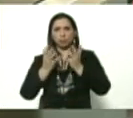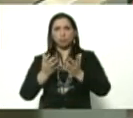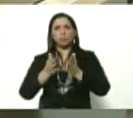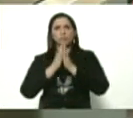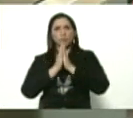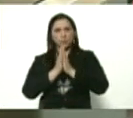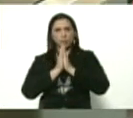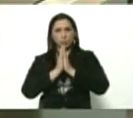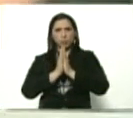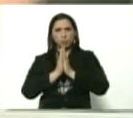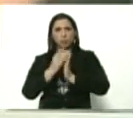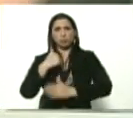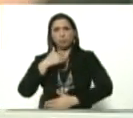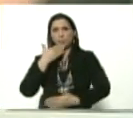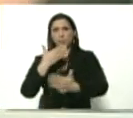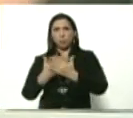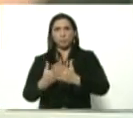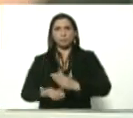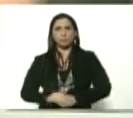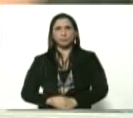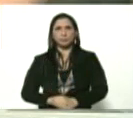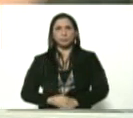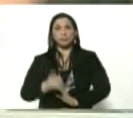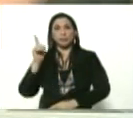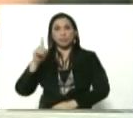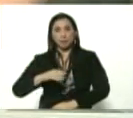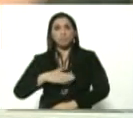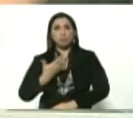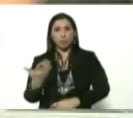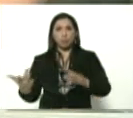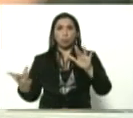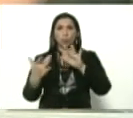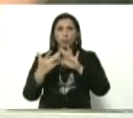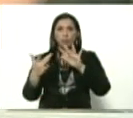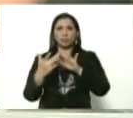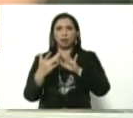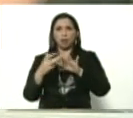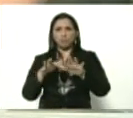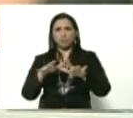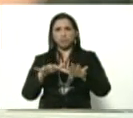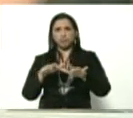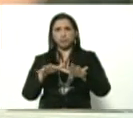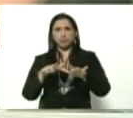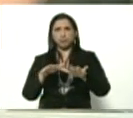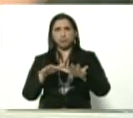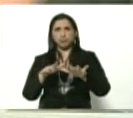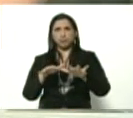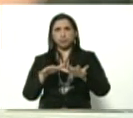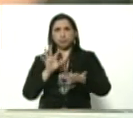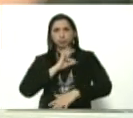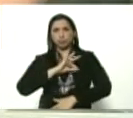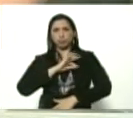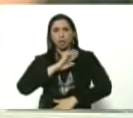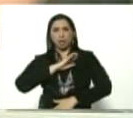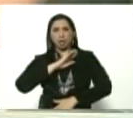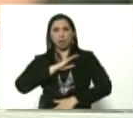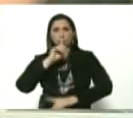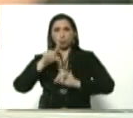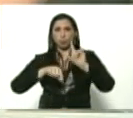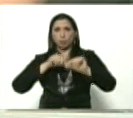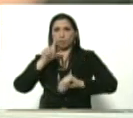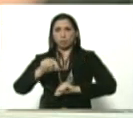recomiendo que también se pueden conectar por las redes sociales. En mi cuenta de